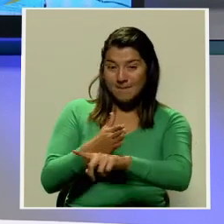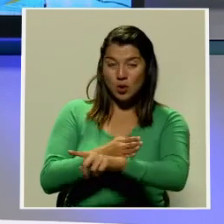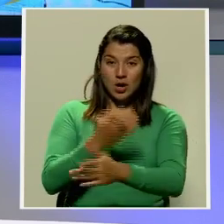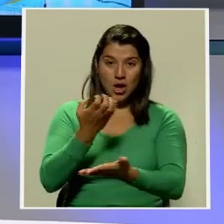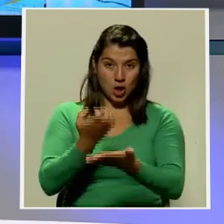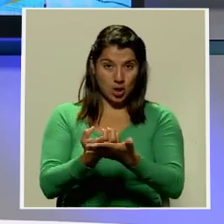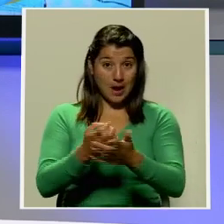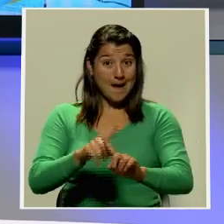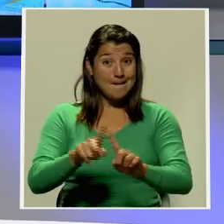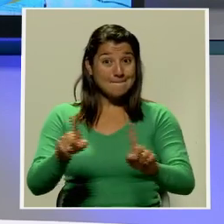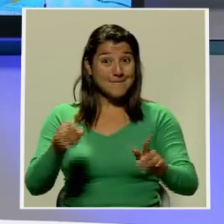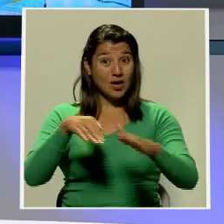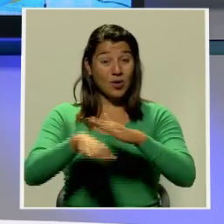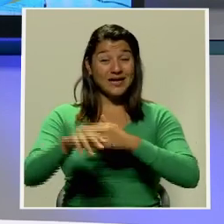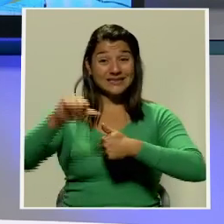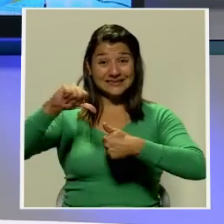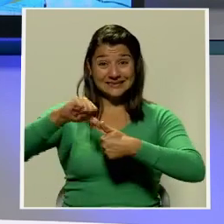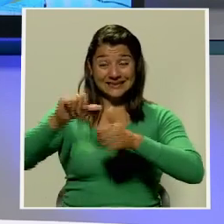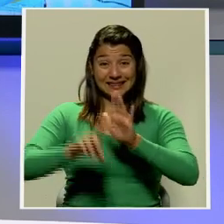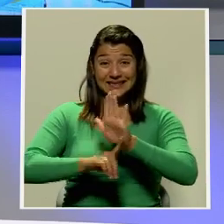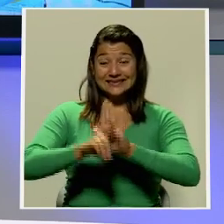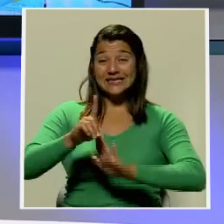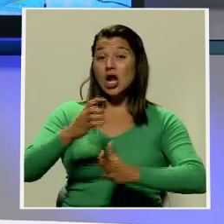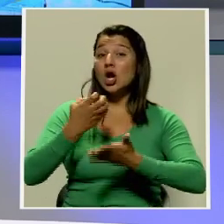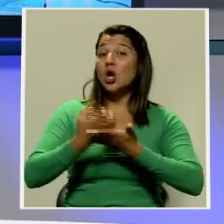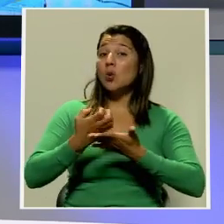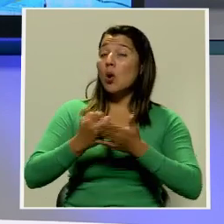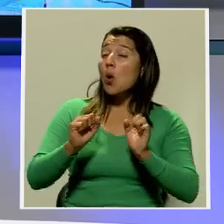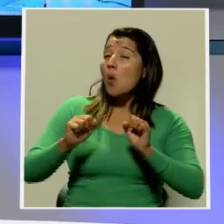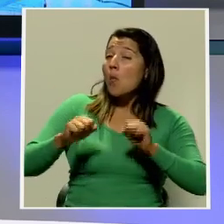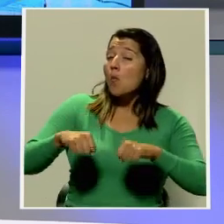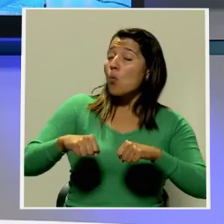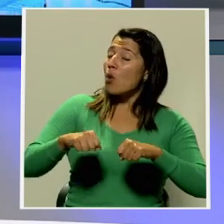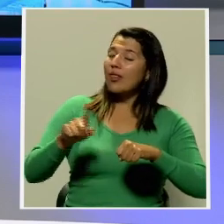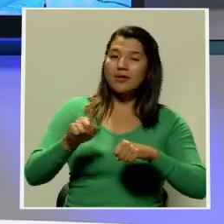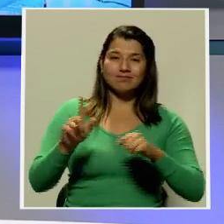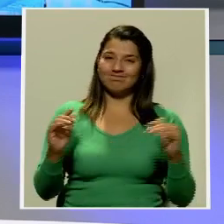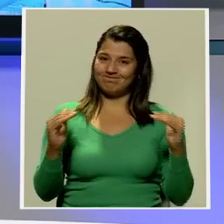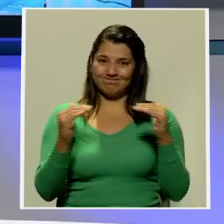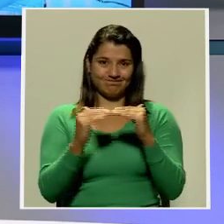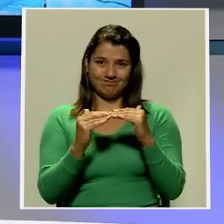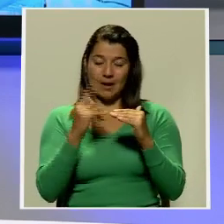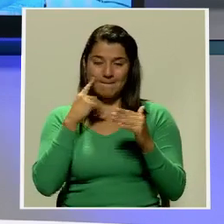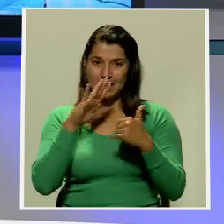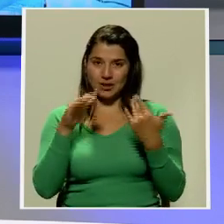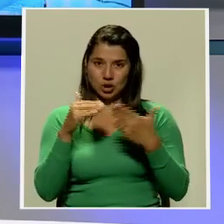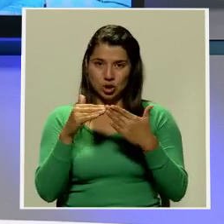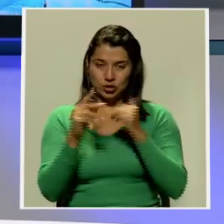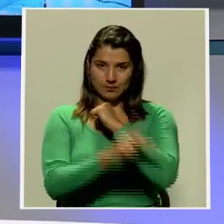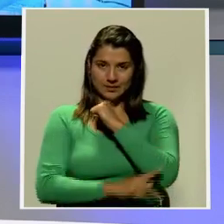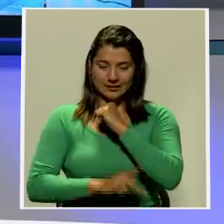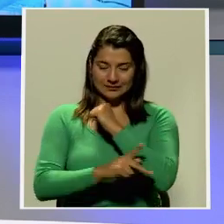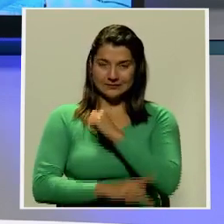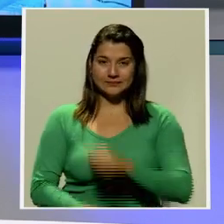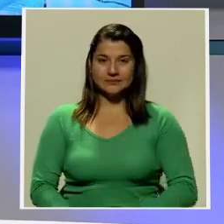en Centroamérica el desarrollo económico podría ser desigual para algunos países.